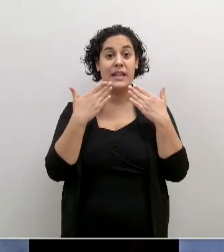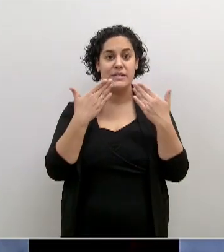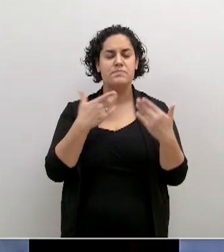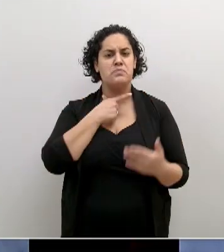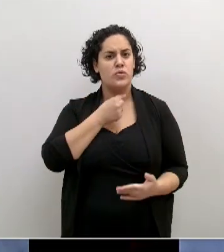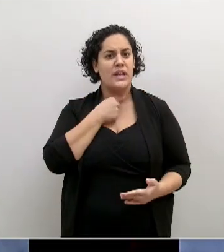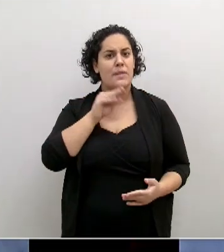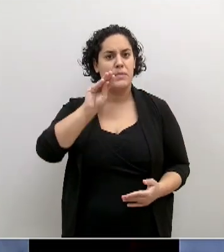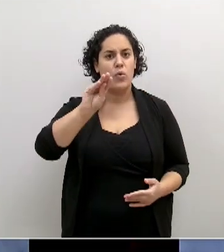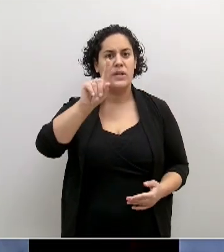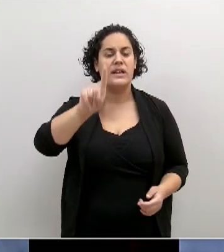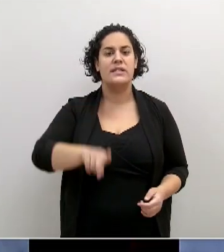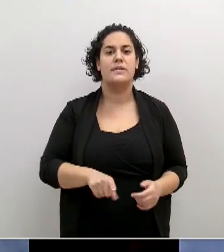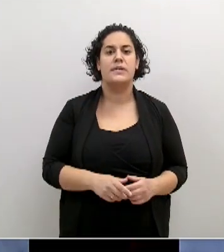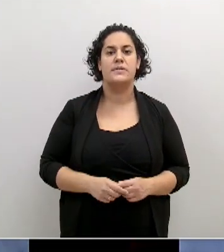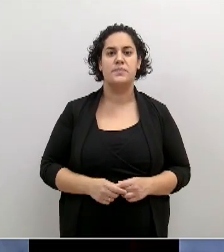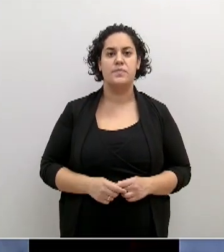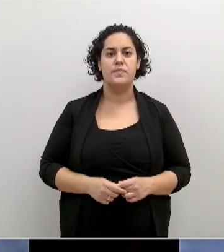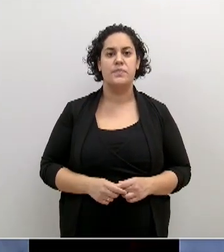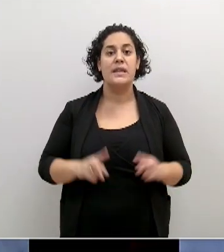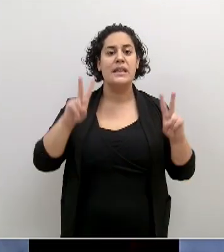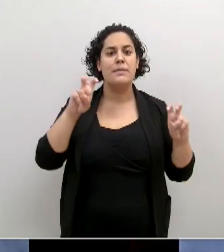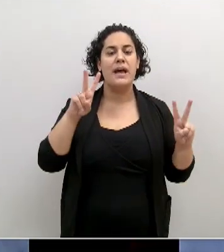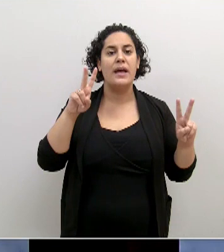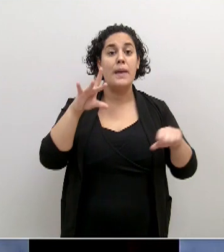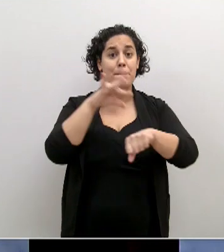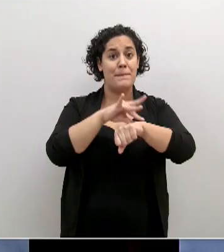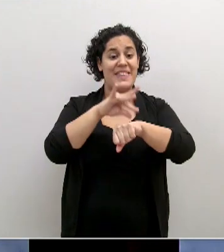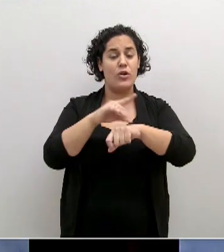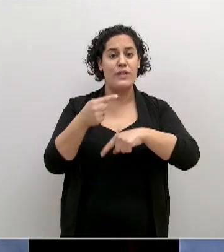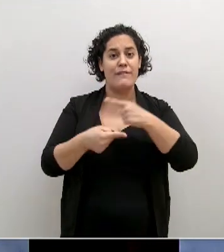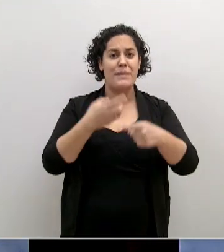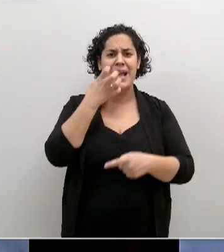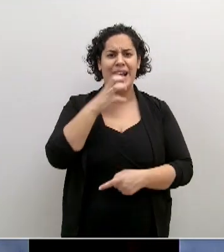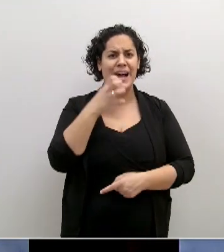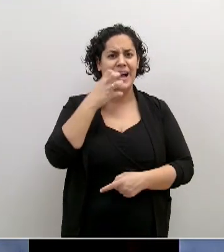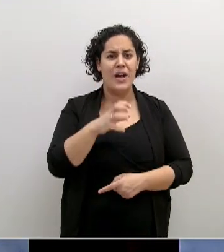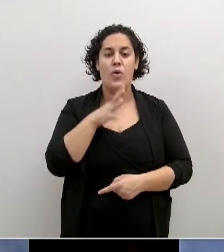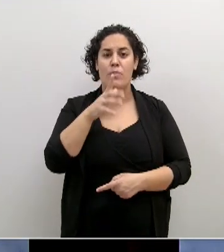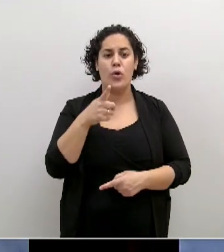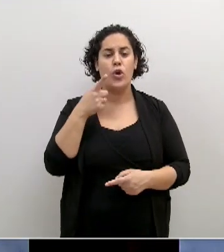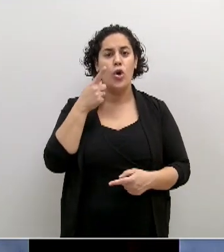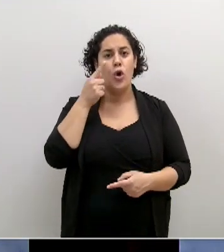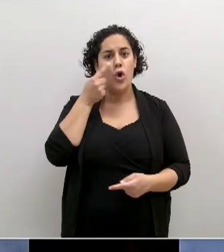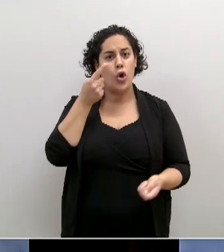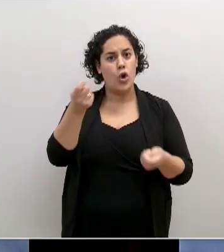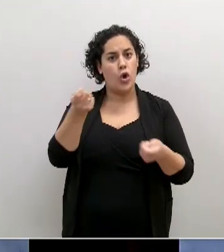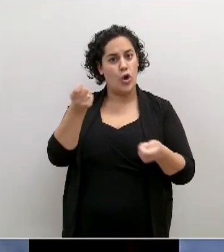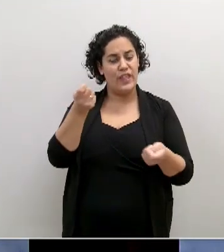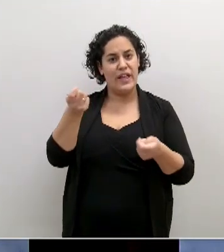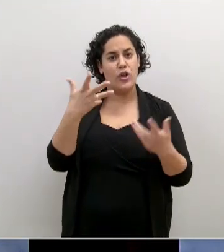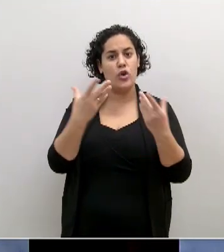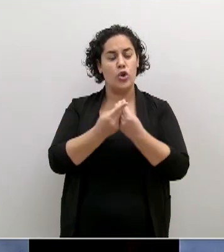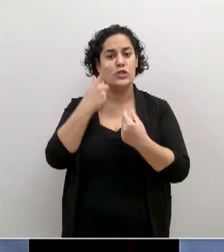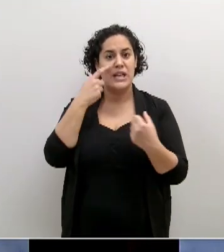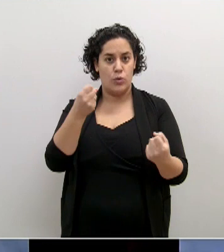preguntarle también por las quejas de los médicos de familia sobre la coordinación con salud pública. Dicen que desconocen si se